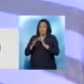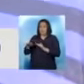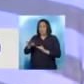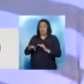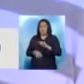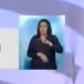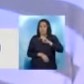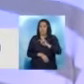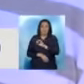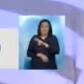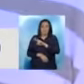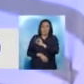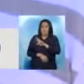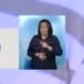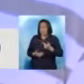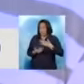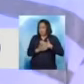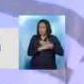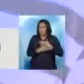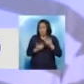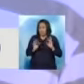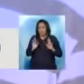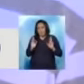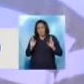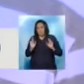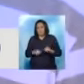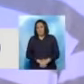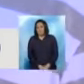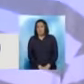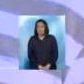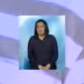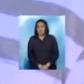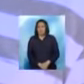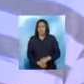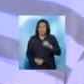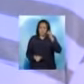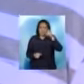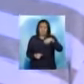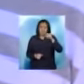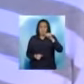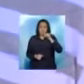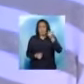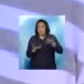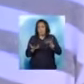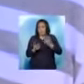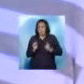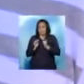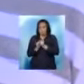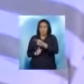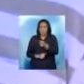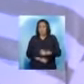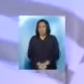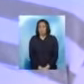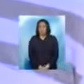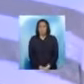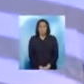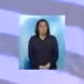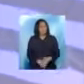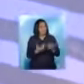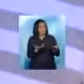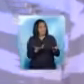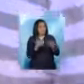Navarra, que la quiero mucho y ojalá pues recordarme mañana, pasado mañana de repente junto con ellos. Ajá, muy